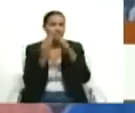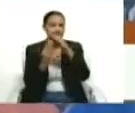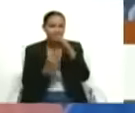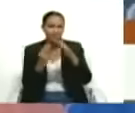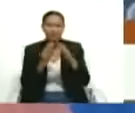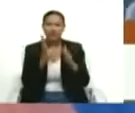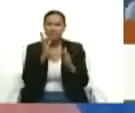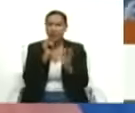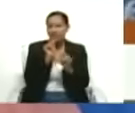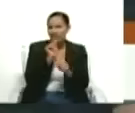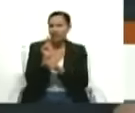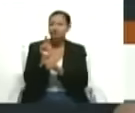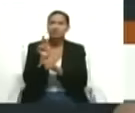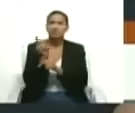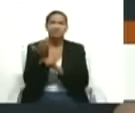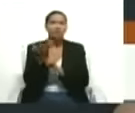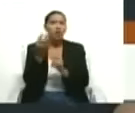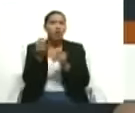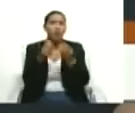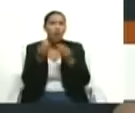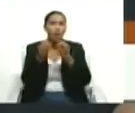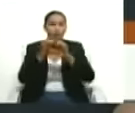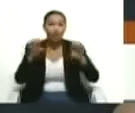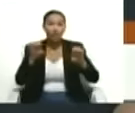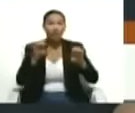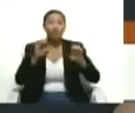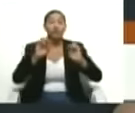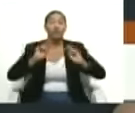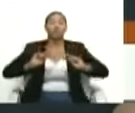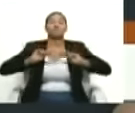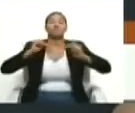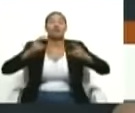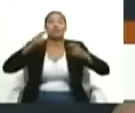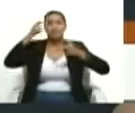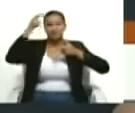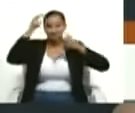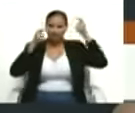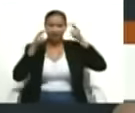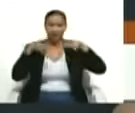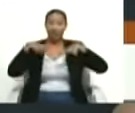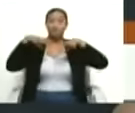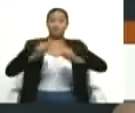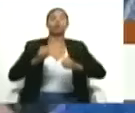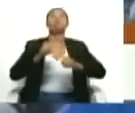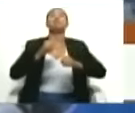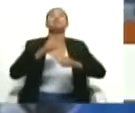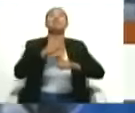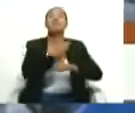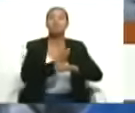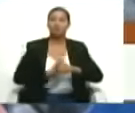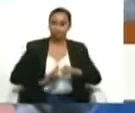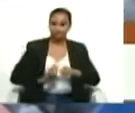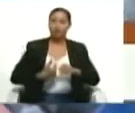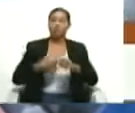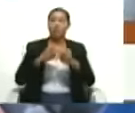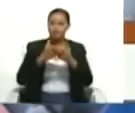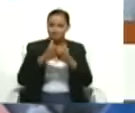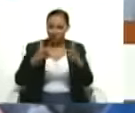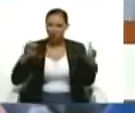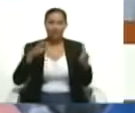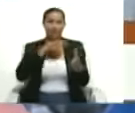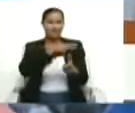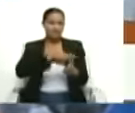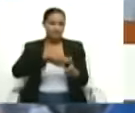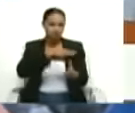al acceso a la educación. Y con Chávez llegó el acceso a la educación, las misiones,